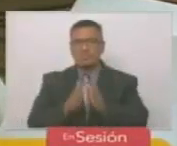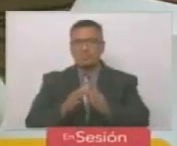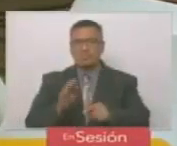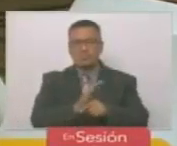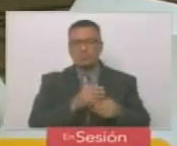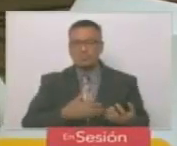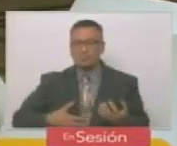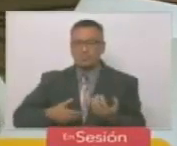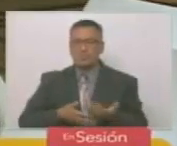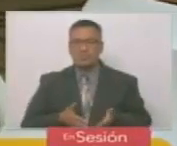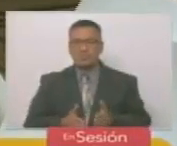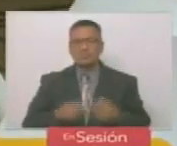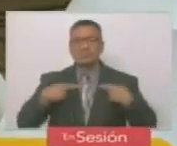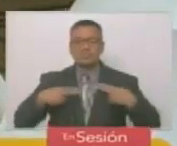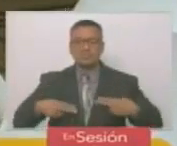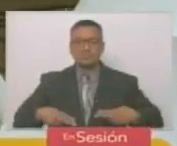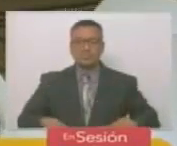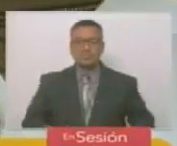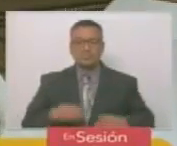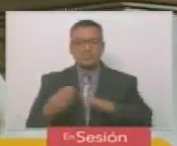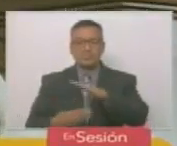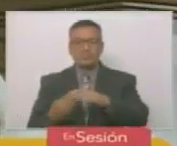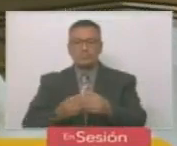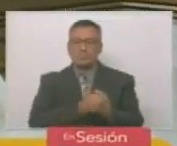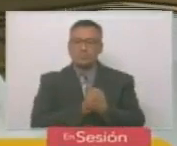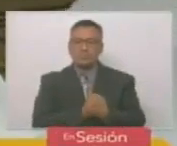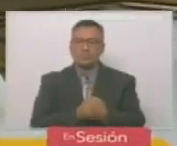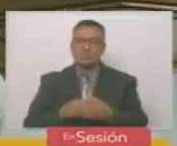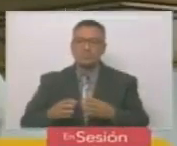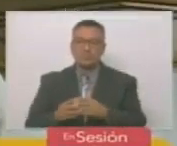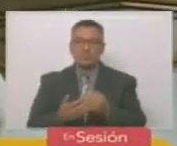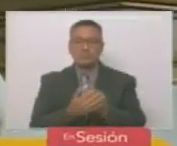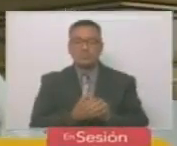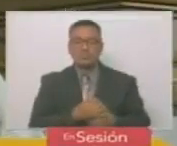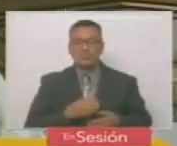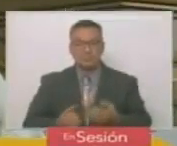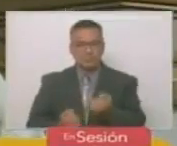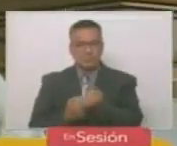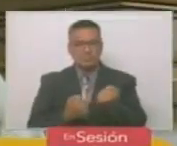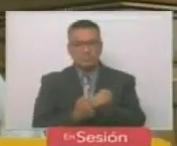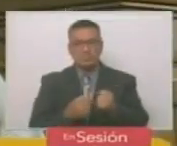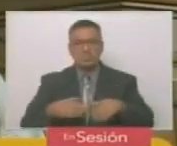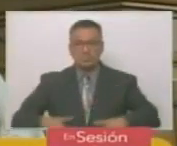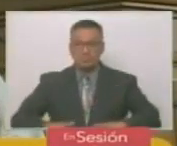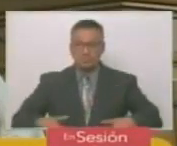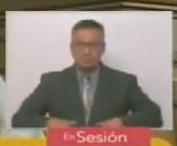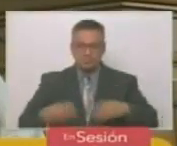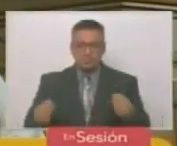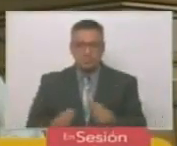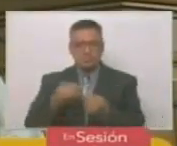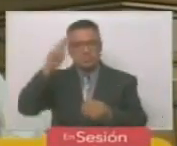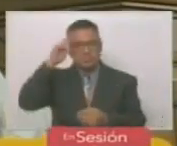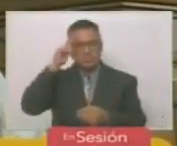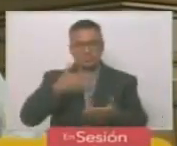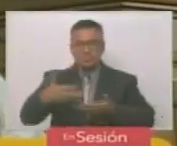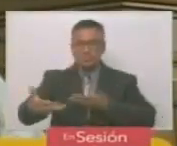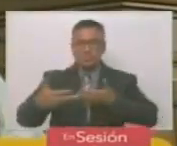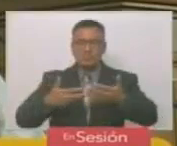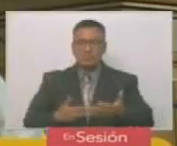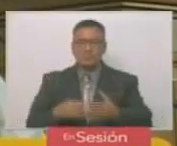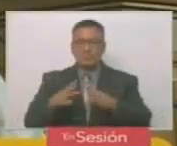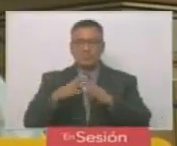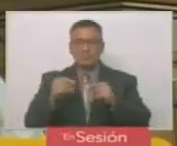y el nacimiento humanizado basado en el amor, afecto, solidaridad, esfuerzo común y respeto recíproco a los